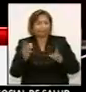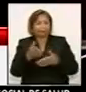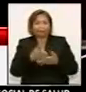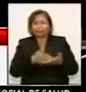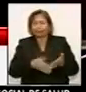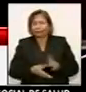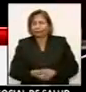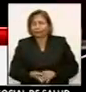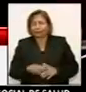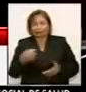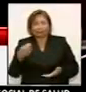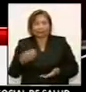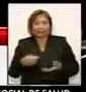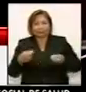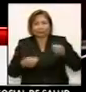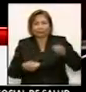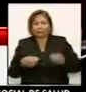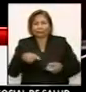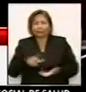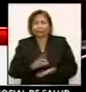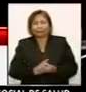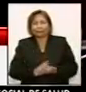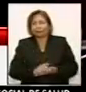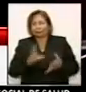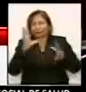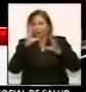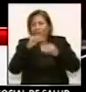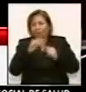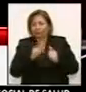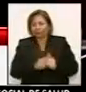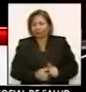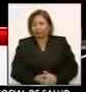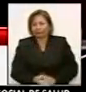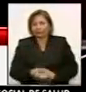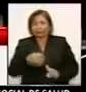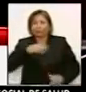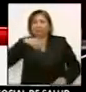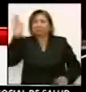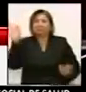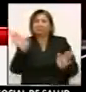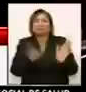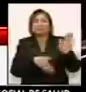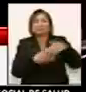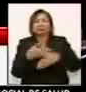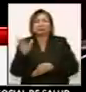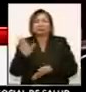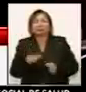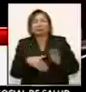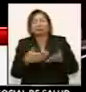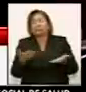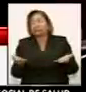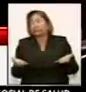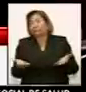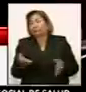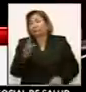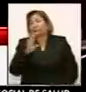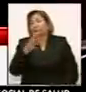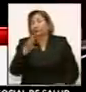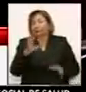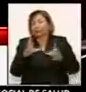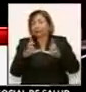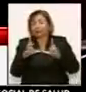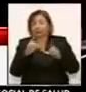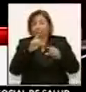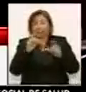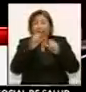parte. Se quedó 2 días más en la playa, vino a Lima, compró su pasaje a medianoche, y fue en Copa a Panamá y a Estados Unidos hasta el día de hoy. En Cuarto Poder le hicieron